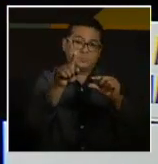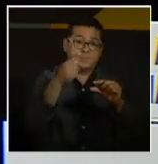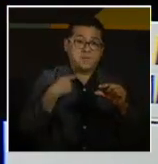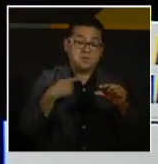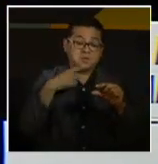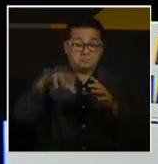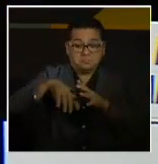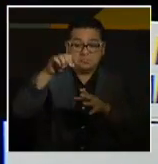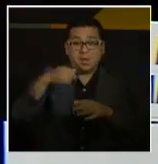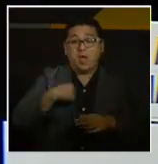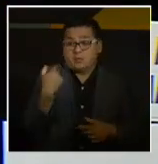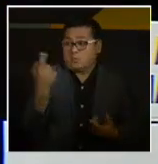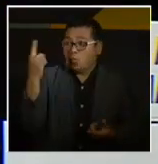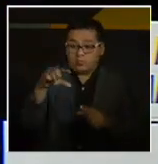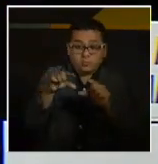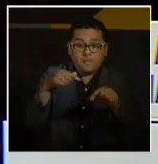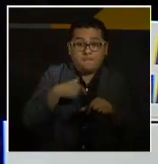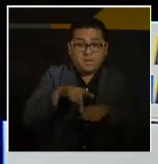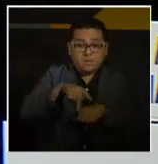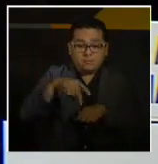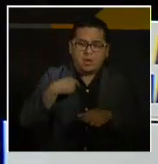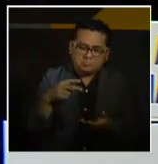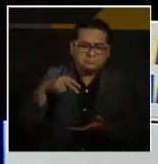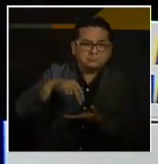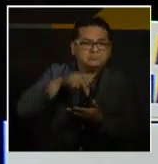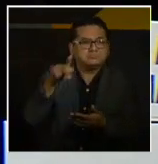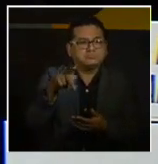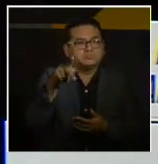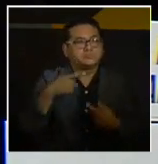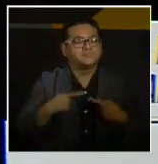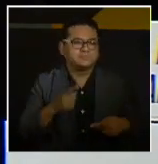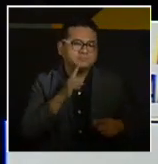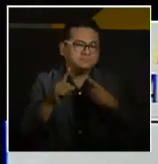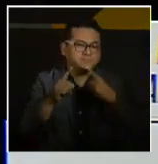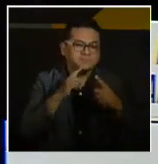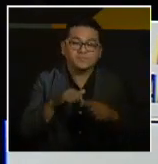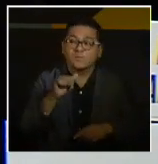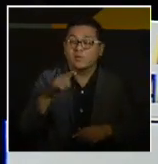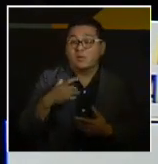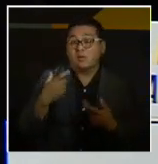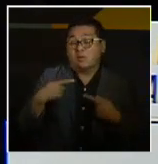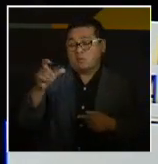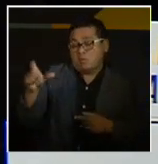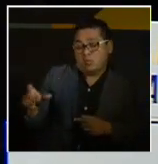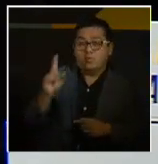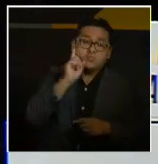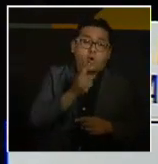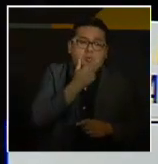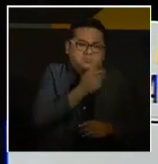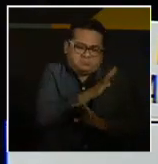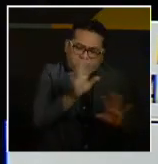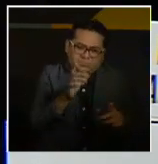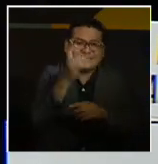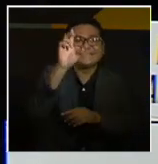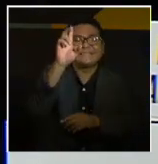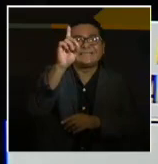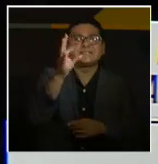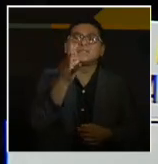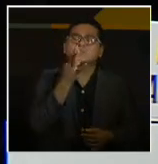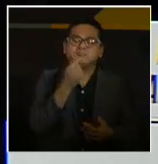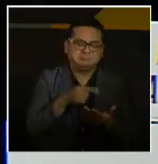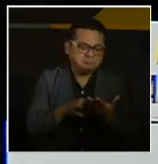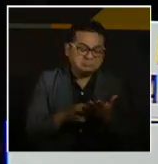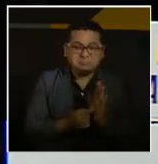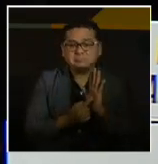ciudadana quien tenga la oportunidad de hacerle una pregunta a los candidatos. El ciudadano o la ciudadana tiene 30 segundos